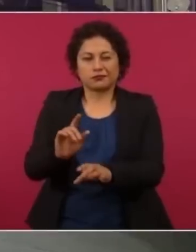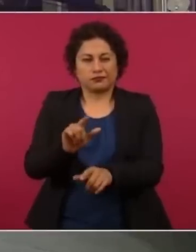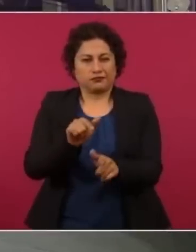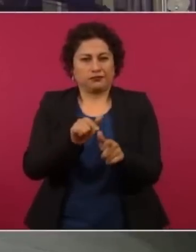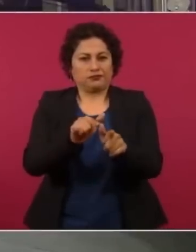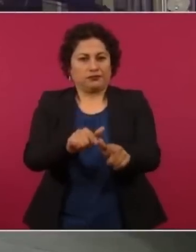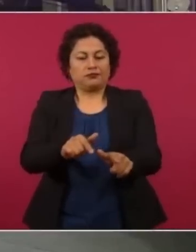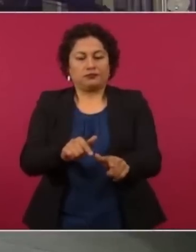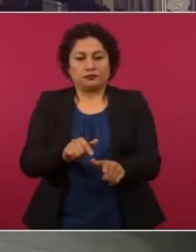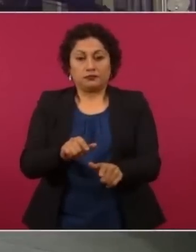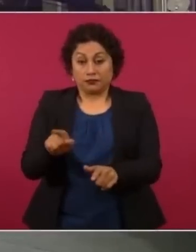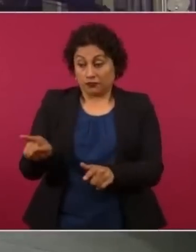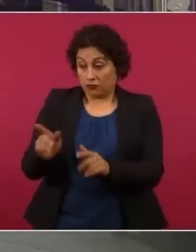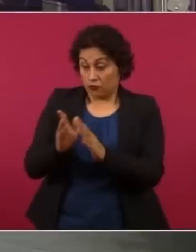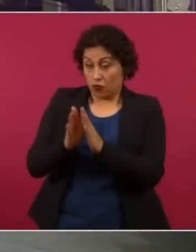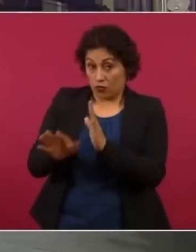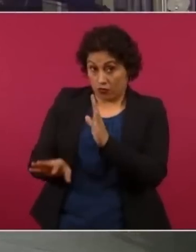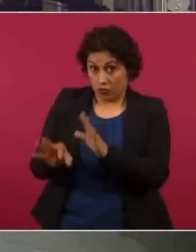Pero si lo encuentras...